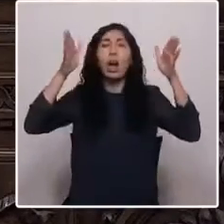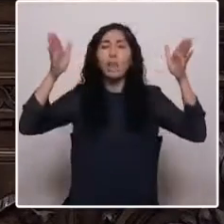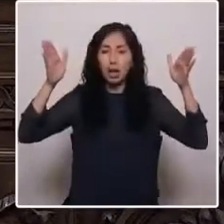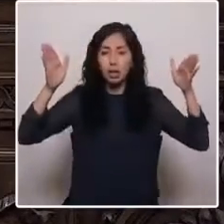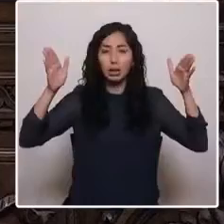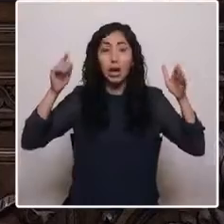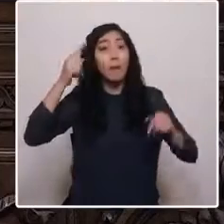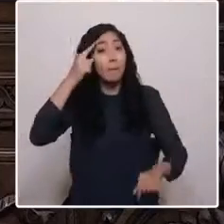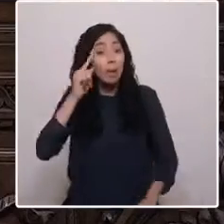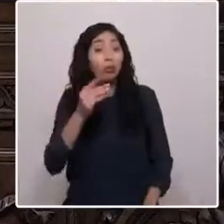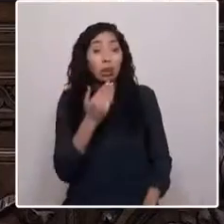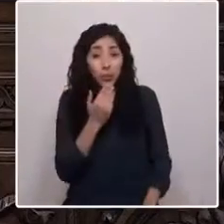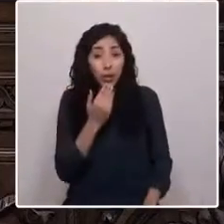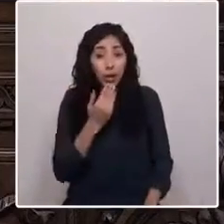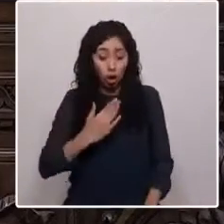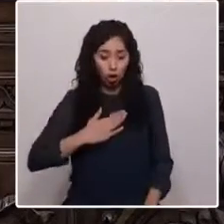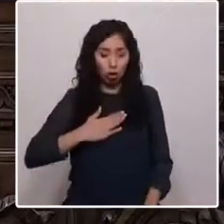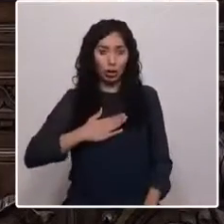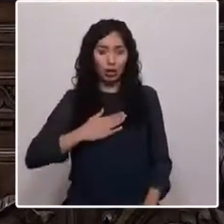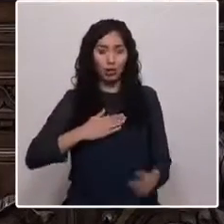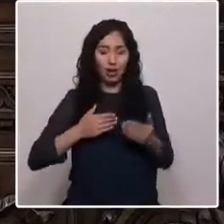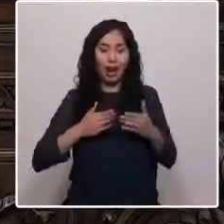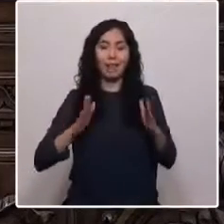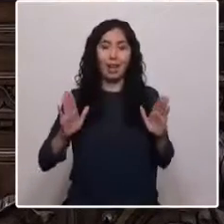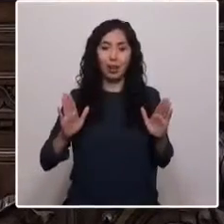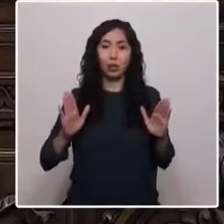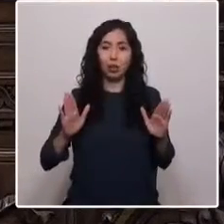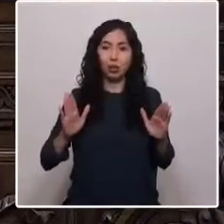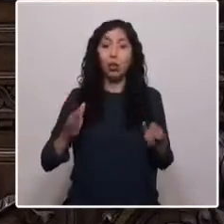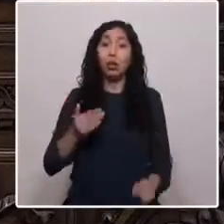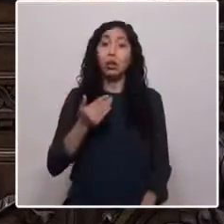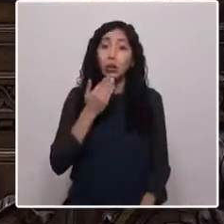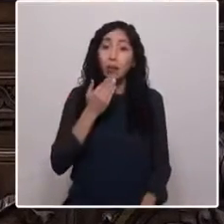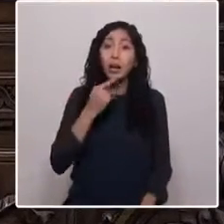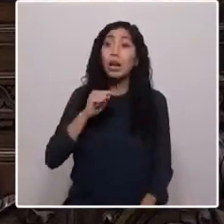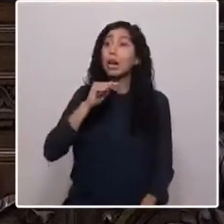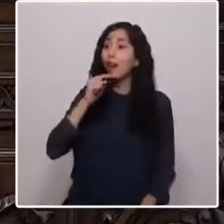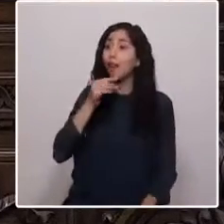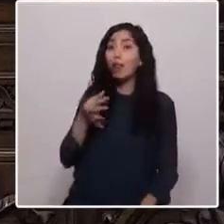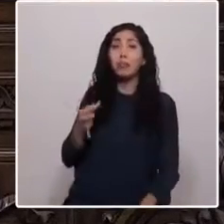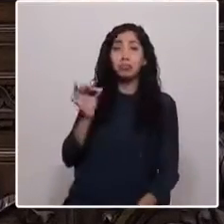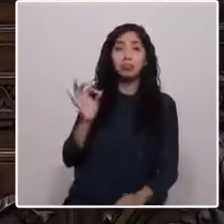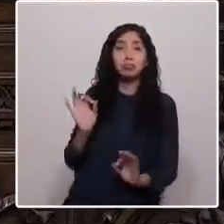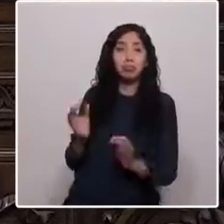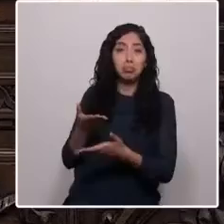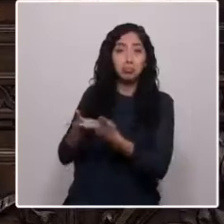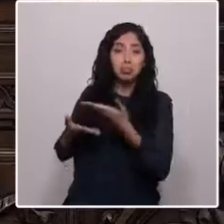todo el corazón, así como en el café del patio. Muchas gracias.